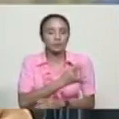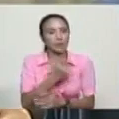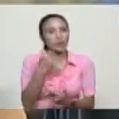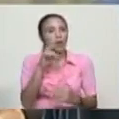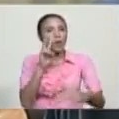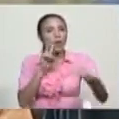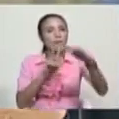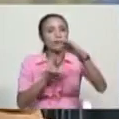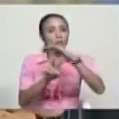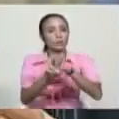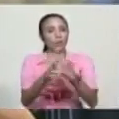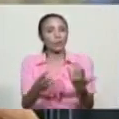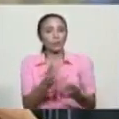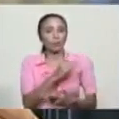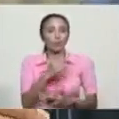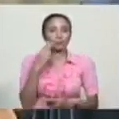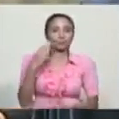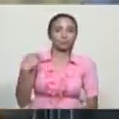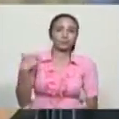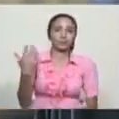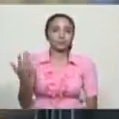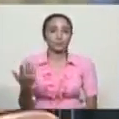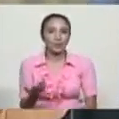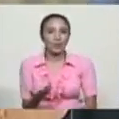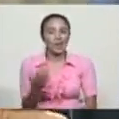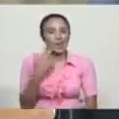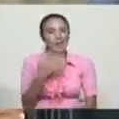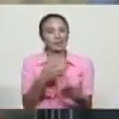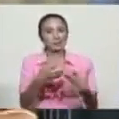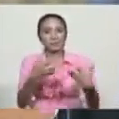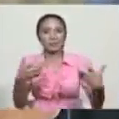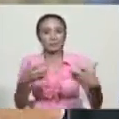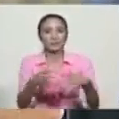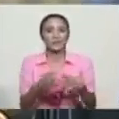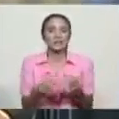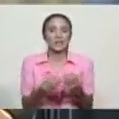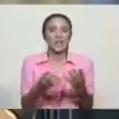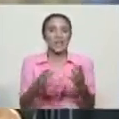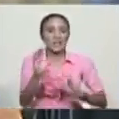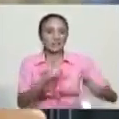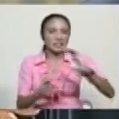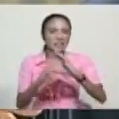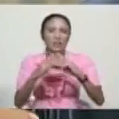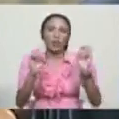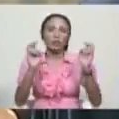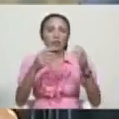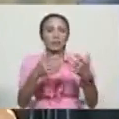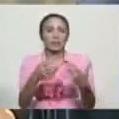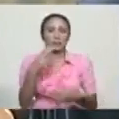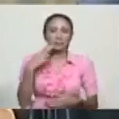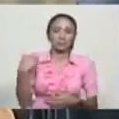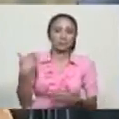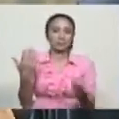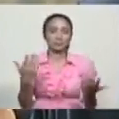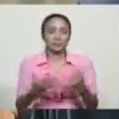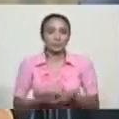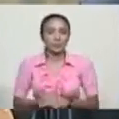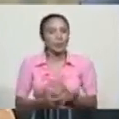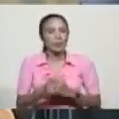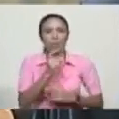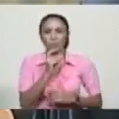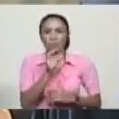visión eurocéntrica de la cultura, de la ciencia y de todo. Es